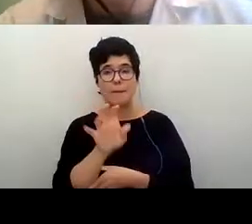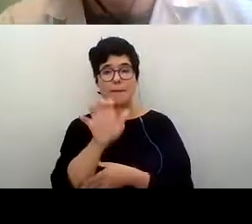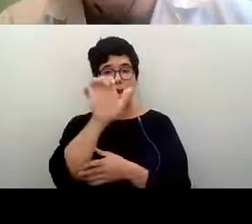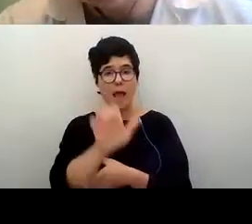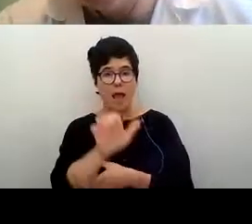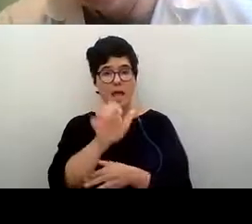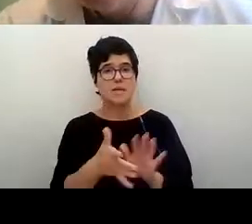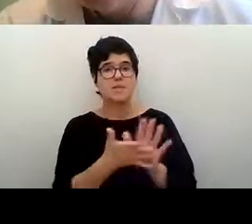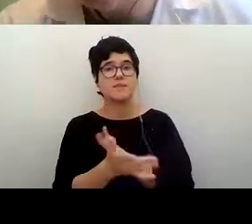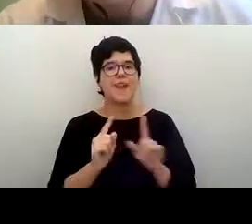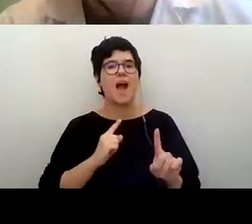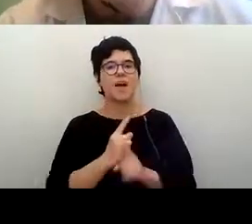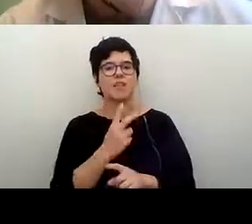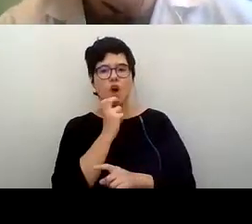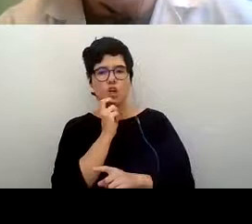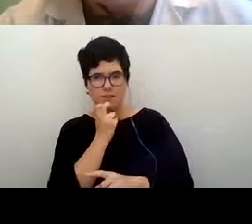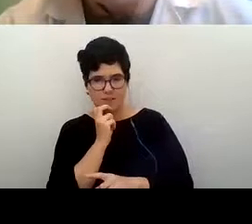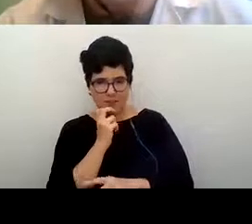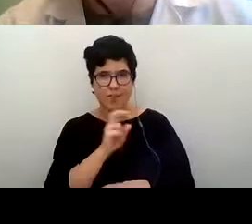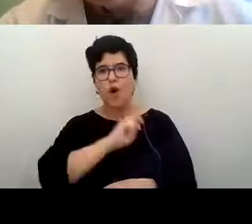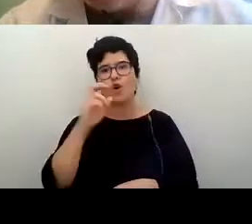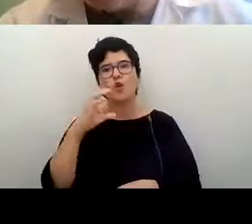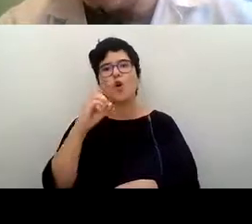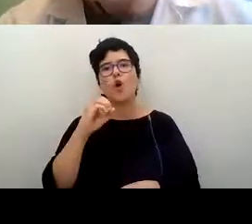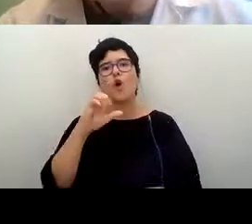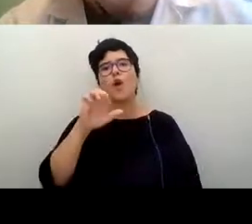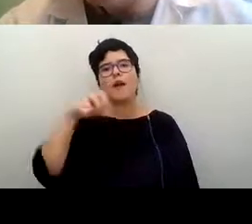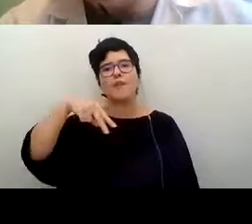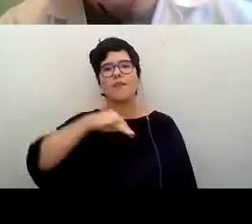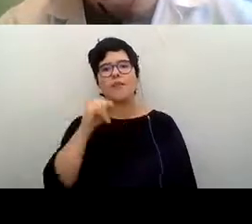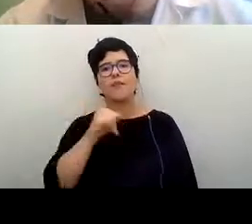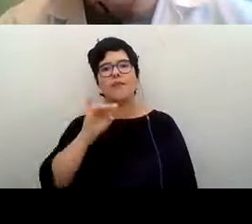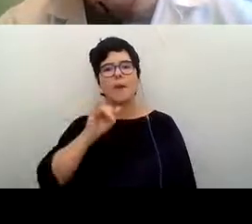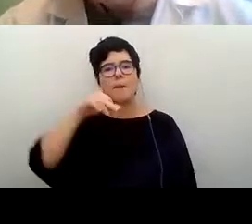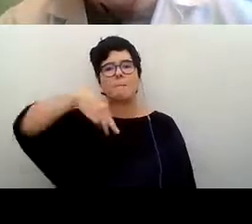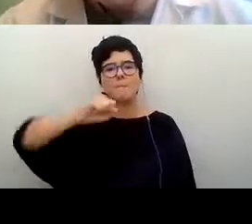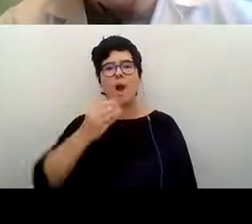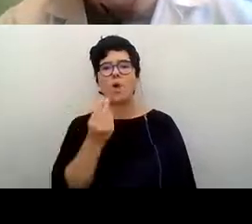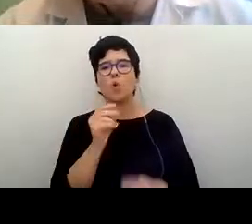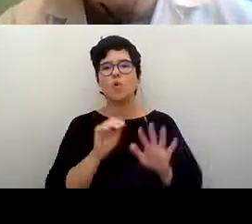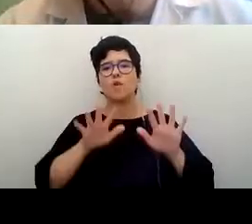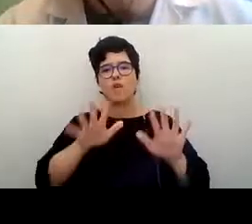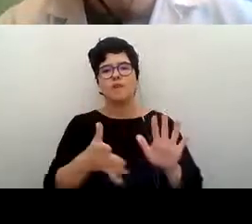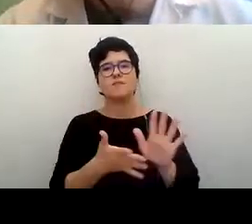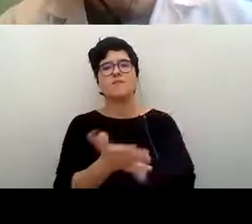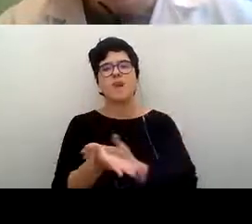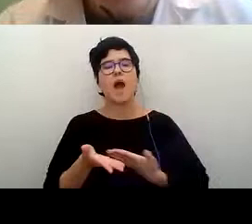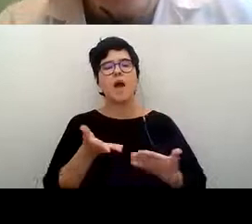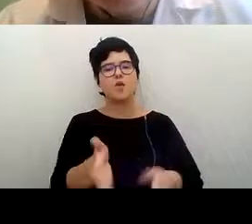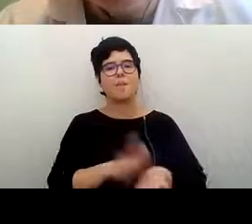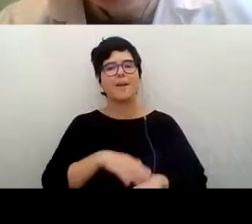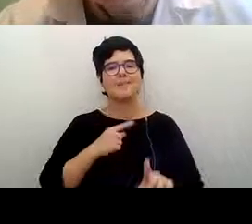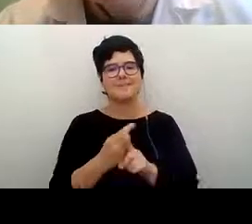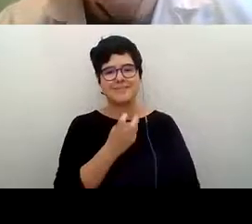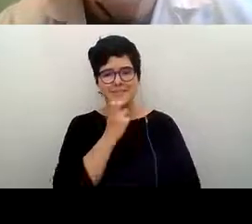antioxidante, coenzima Q10, que es esencial también tanto en la producción de energía como en el proceso antioxidante. La